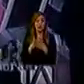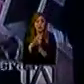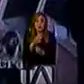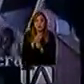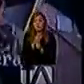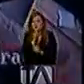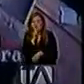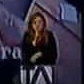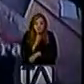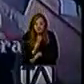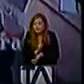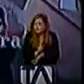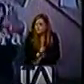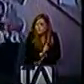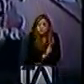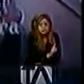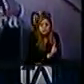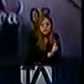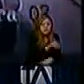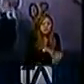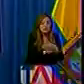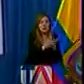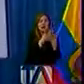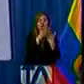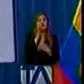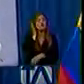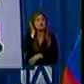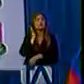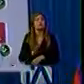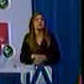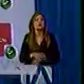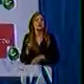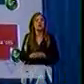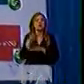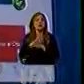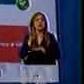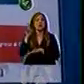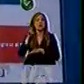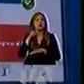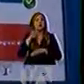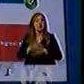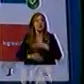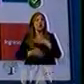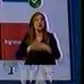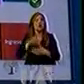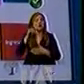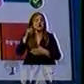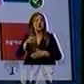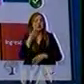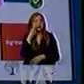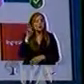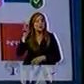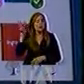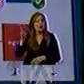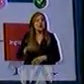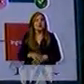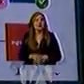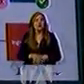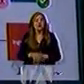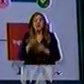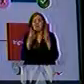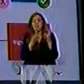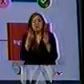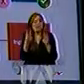filtros para ingresar a la cárcel de mujeres. Estos son los procedimientos que están normados y como ustedes pueden apreciar, ni para